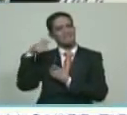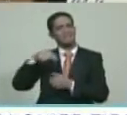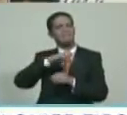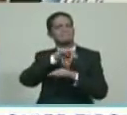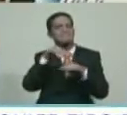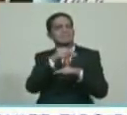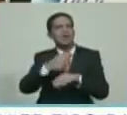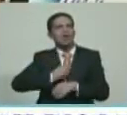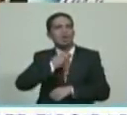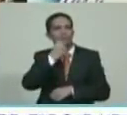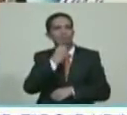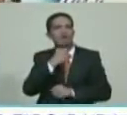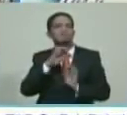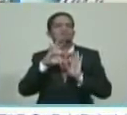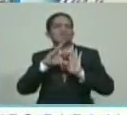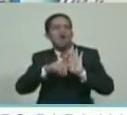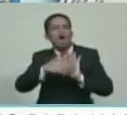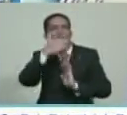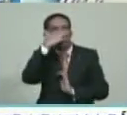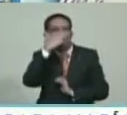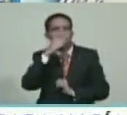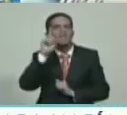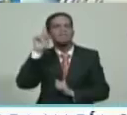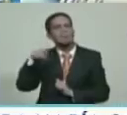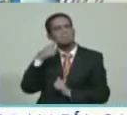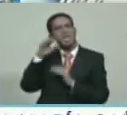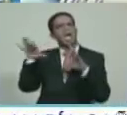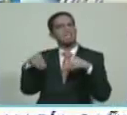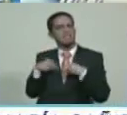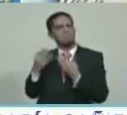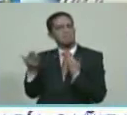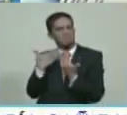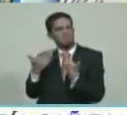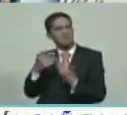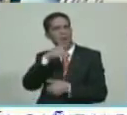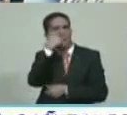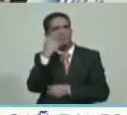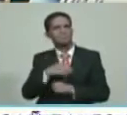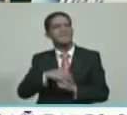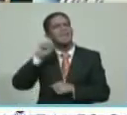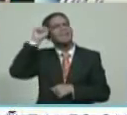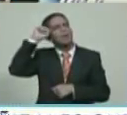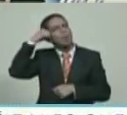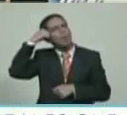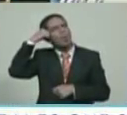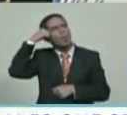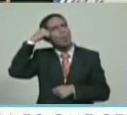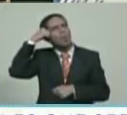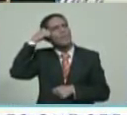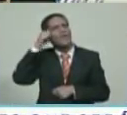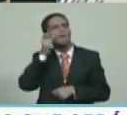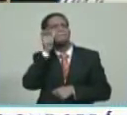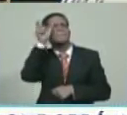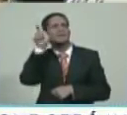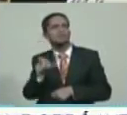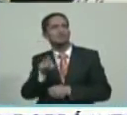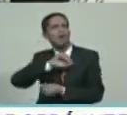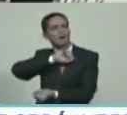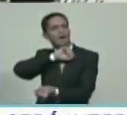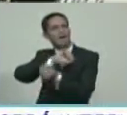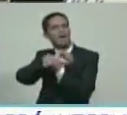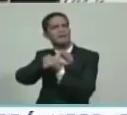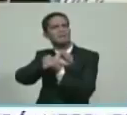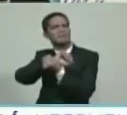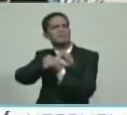fue cómplice con el tema del narcotráfico? Recordemos el caso del capo detenido